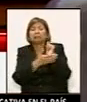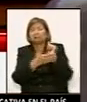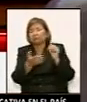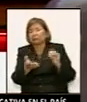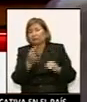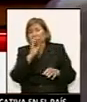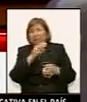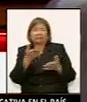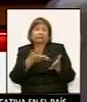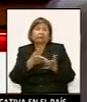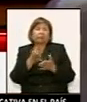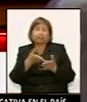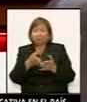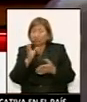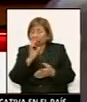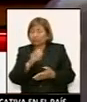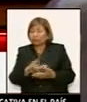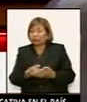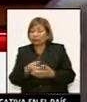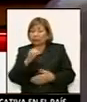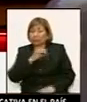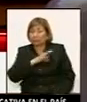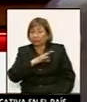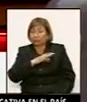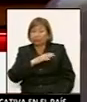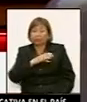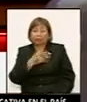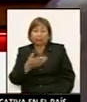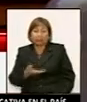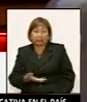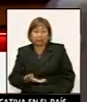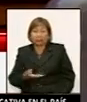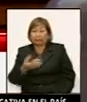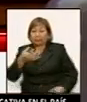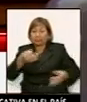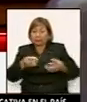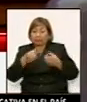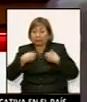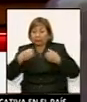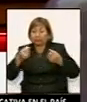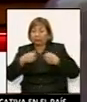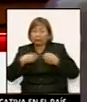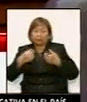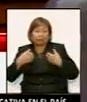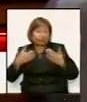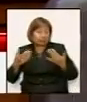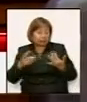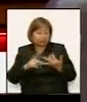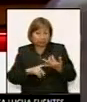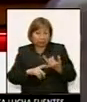a buscar mecanismos a favor de las víctimas, sea en su rehabilitación física como en la